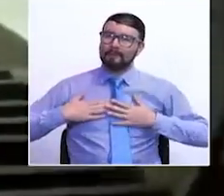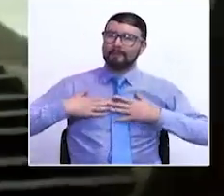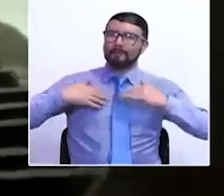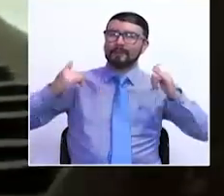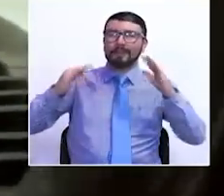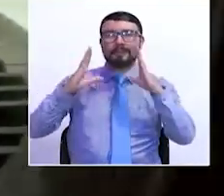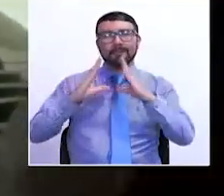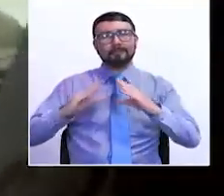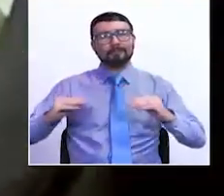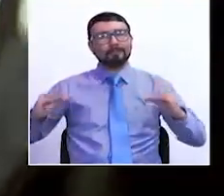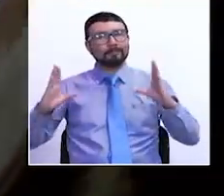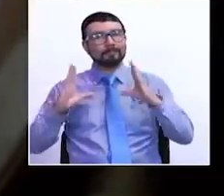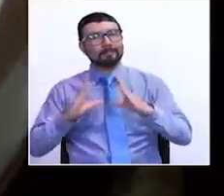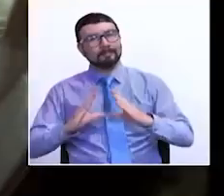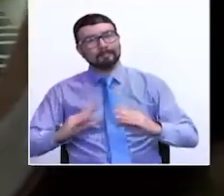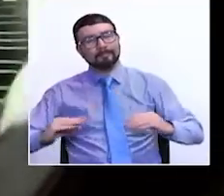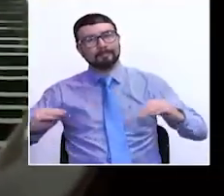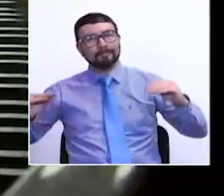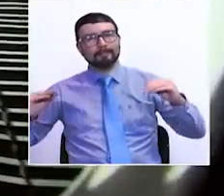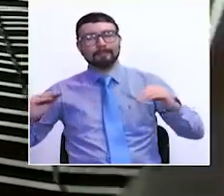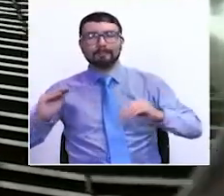Feliz Navidad.